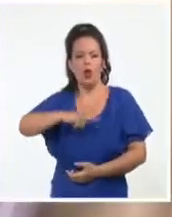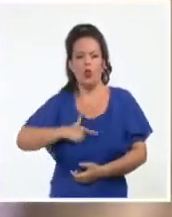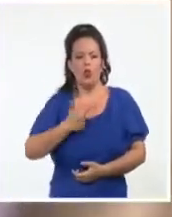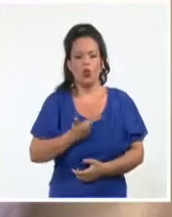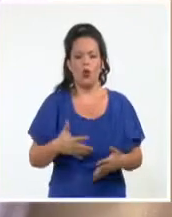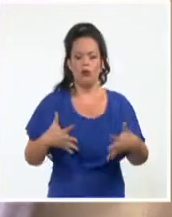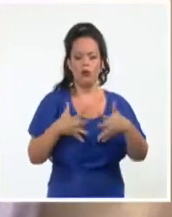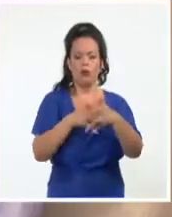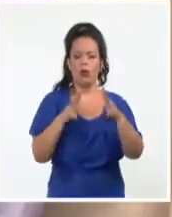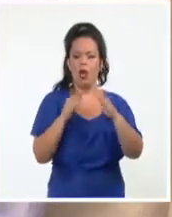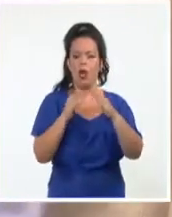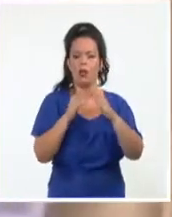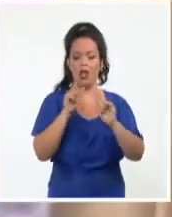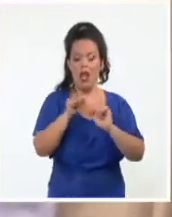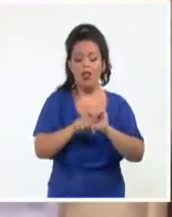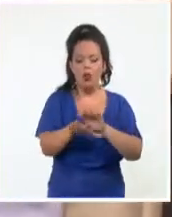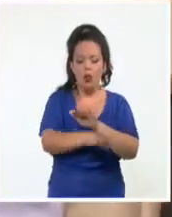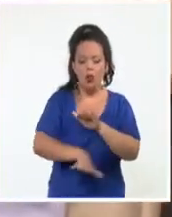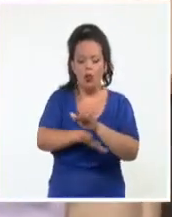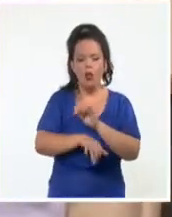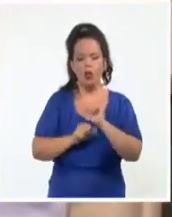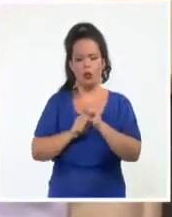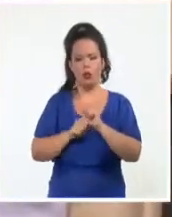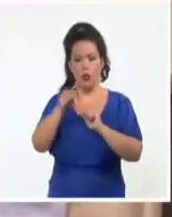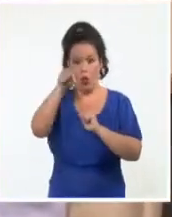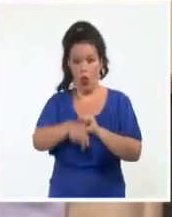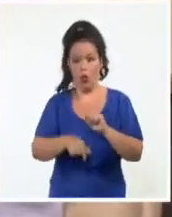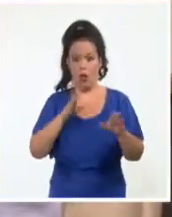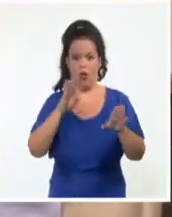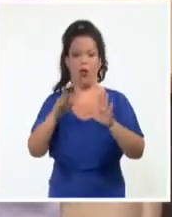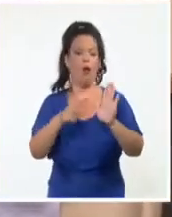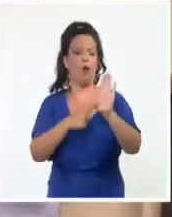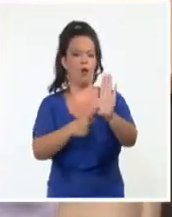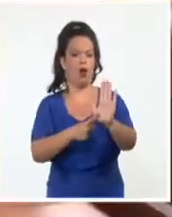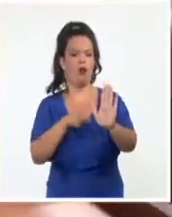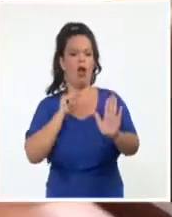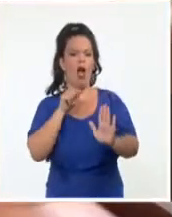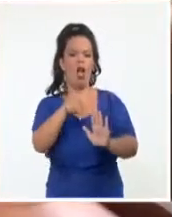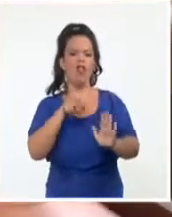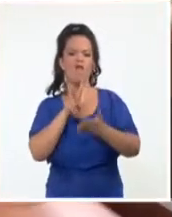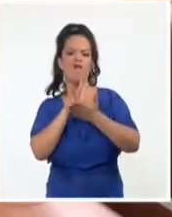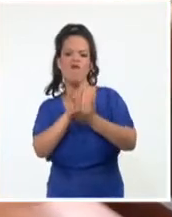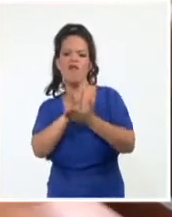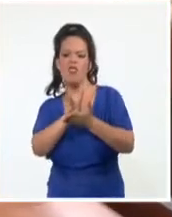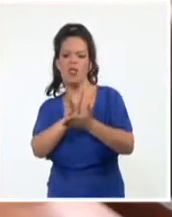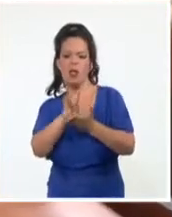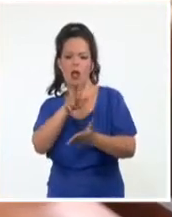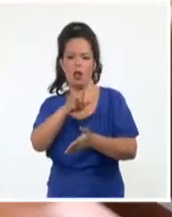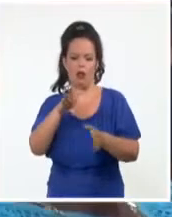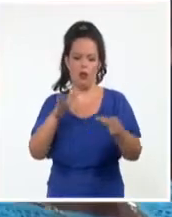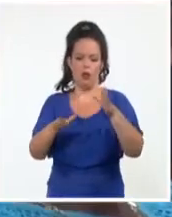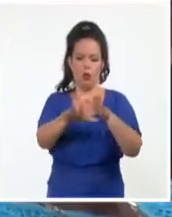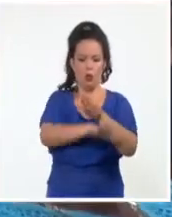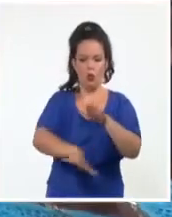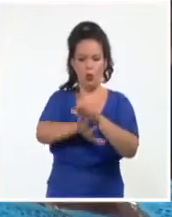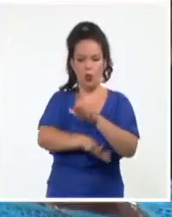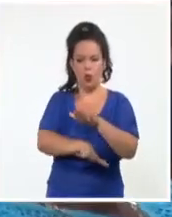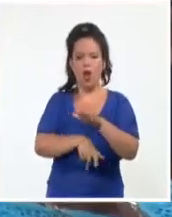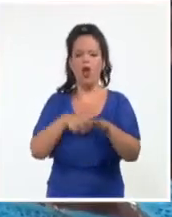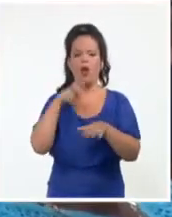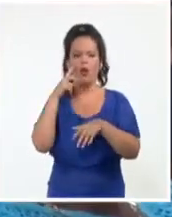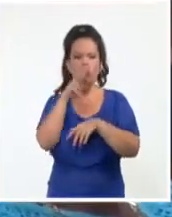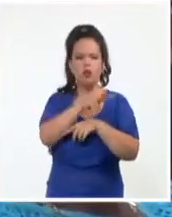comunidad. Y la vida hoy nos está diciendo, con todo esto de que hemos ido a los barrios, que tiene que ser así. Pero ustedes están claros que no lo han alcanzado. Nosotros hemos tenido